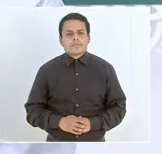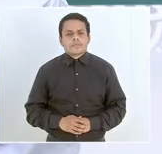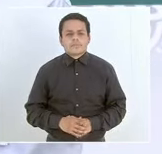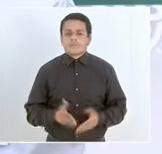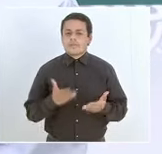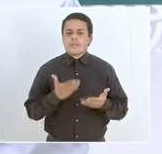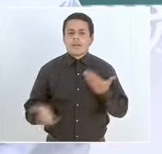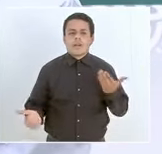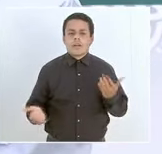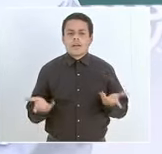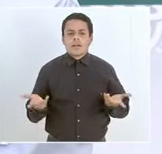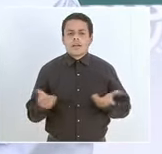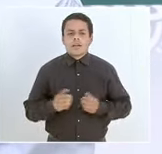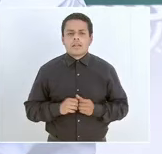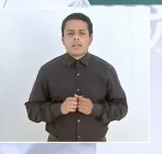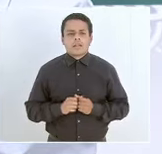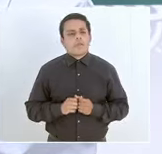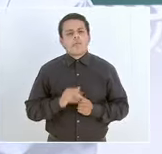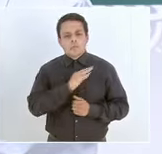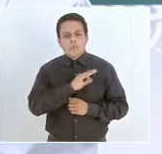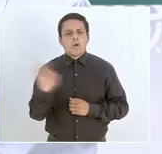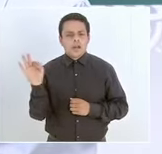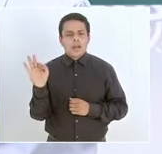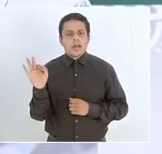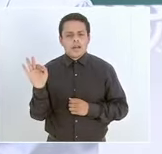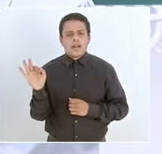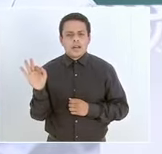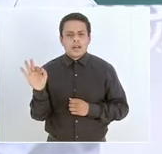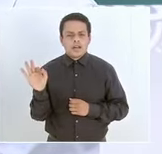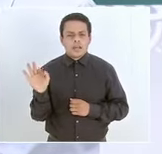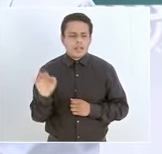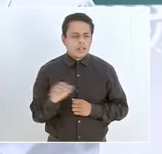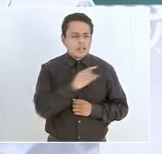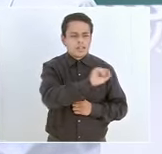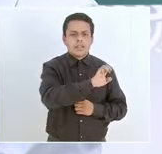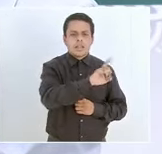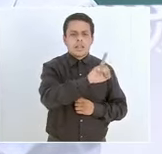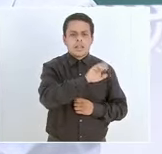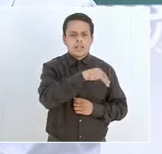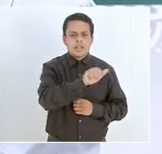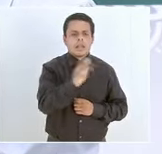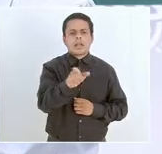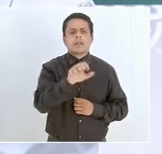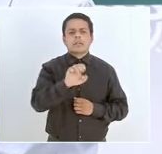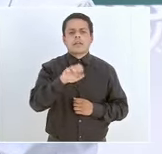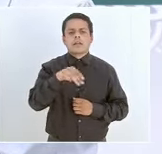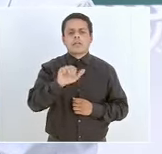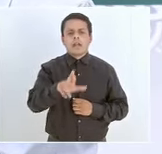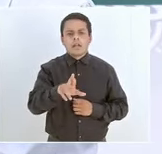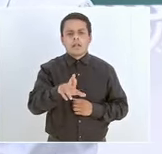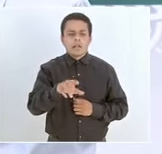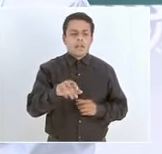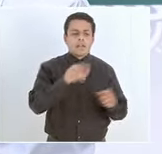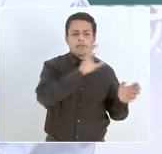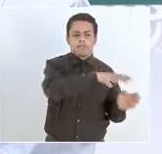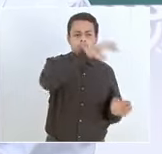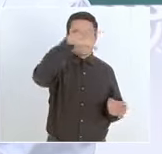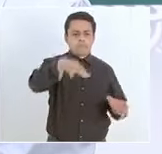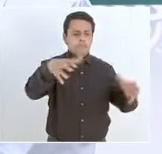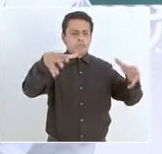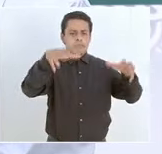Y ahora puede la Secretaría de la Defensa, la Secretaría de Marina, actuar